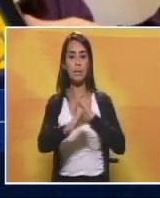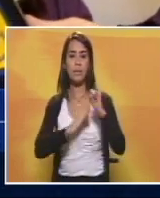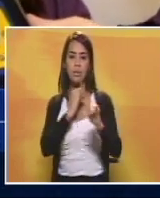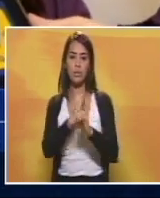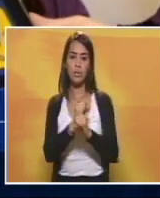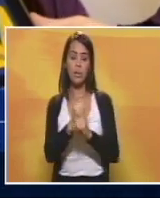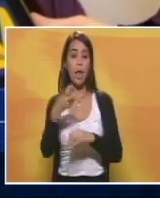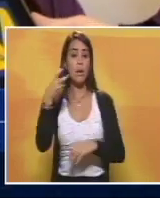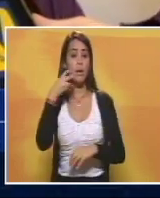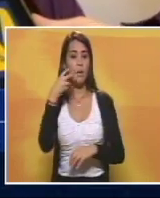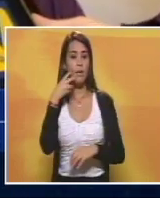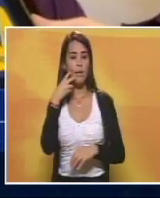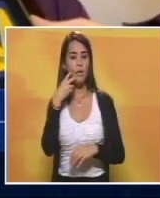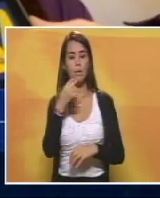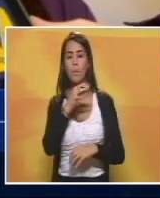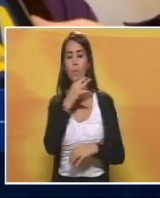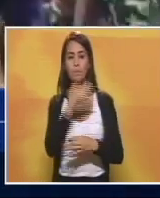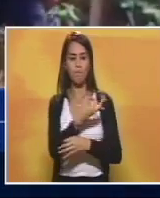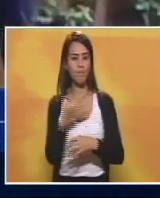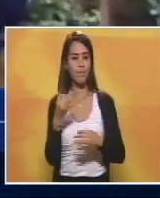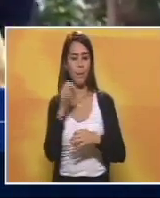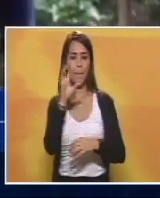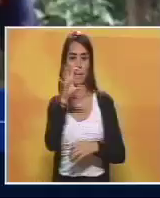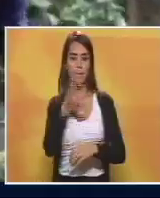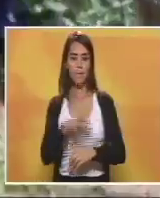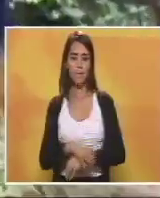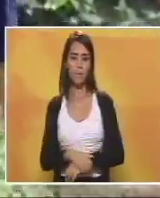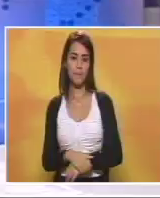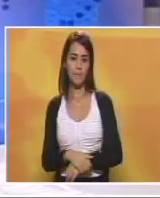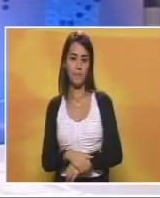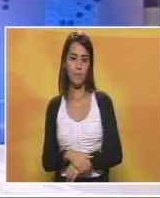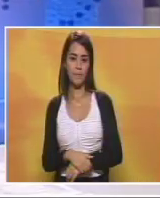estos cacao de quedar en calidad para nuestro país